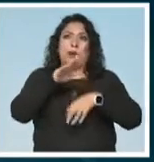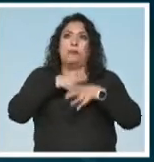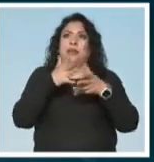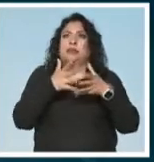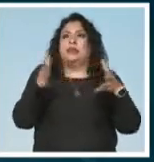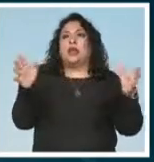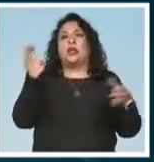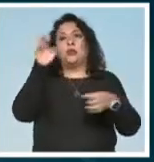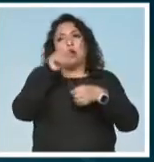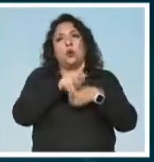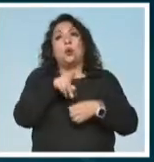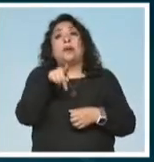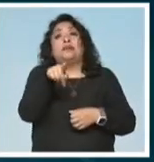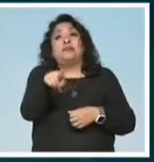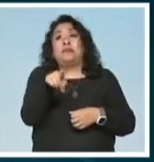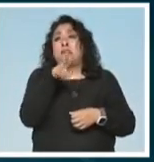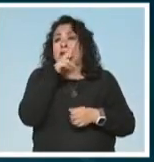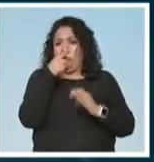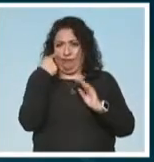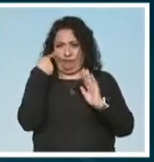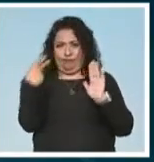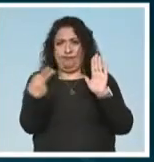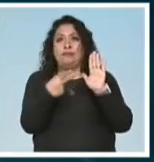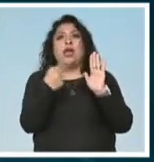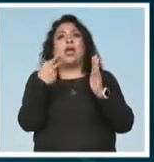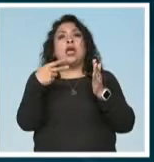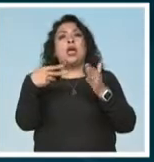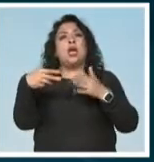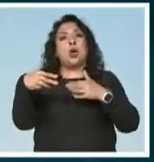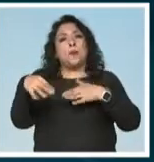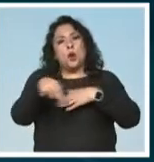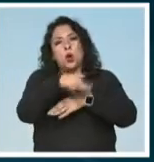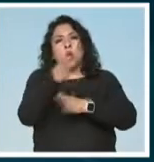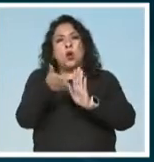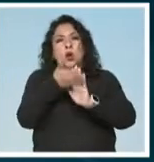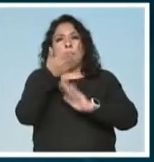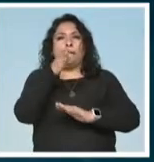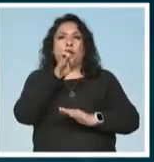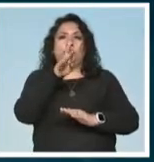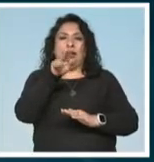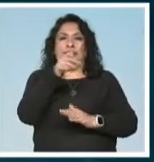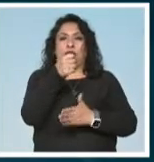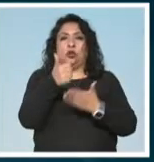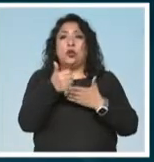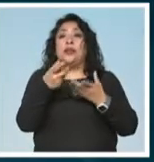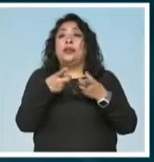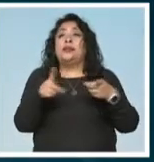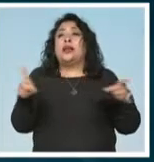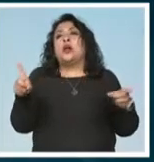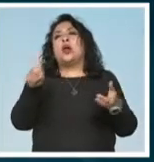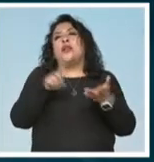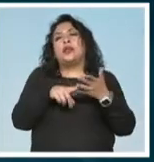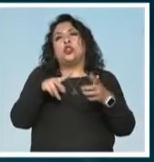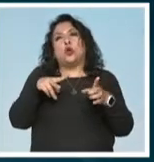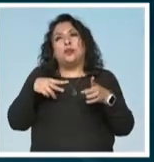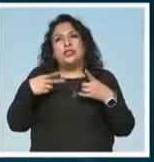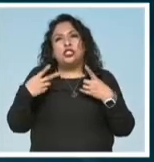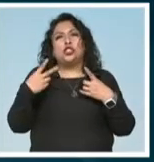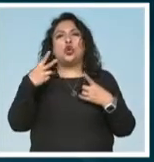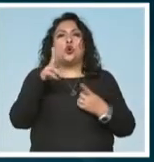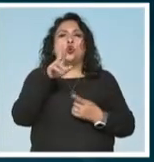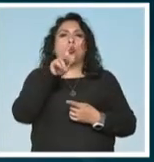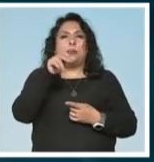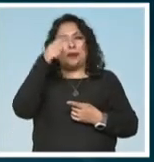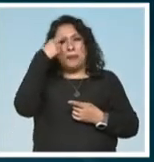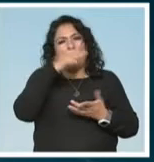de Europa y es uno de los mejores ejemplos de arquitectura brutalista de la ciudad. Fue desarrollado como parte de una visión utópica